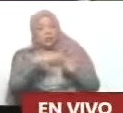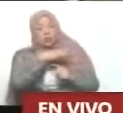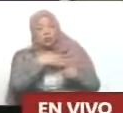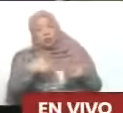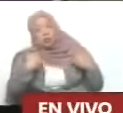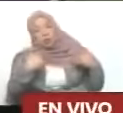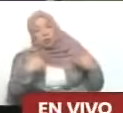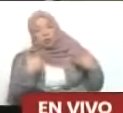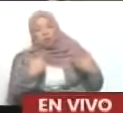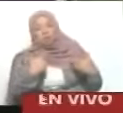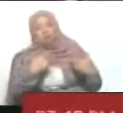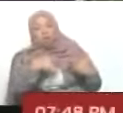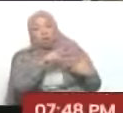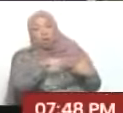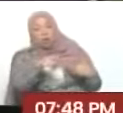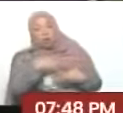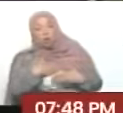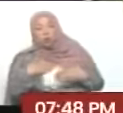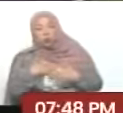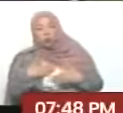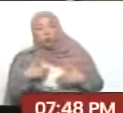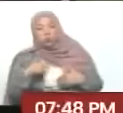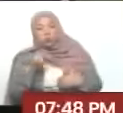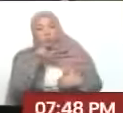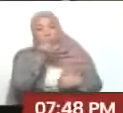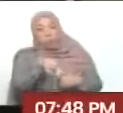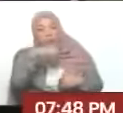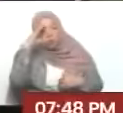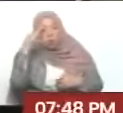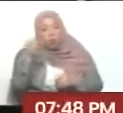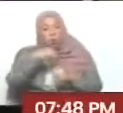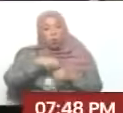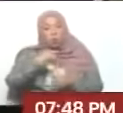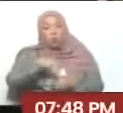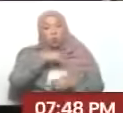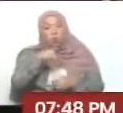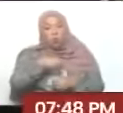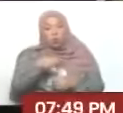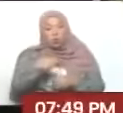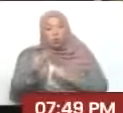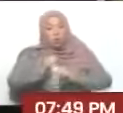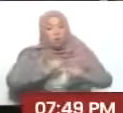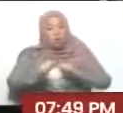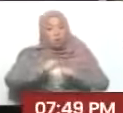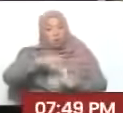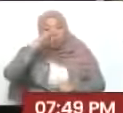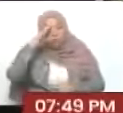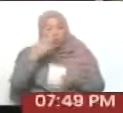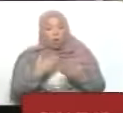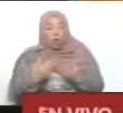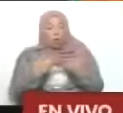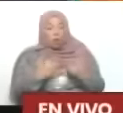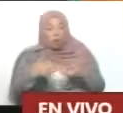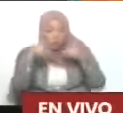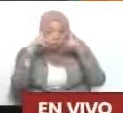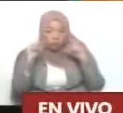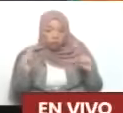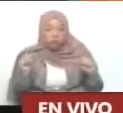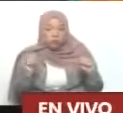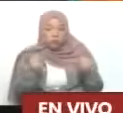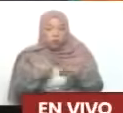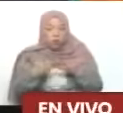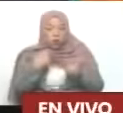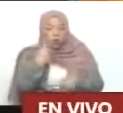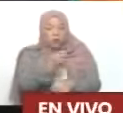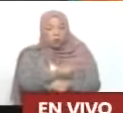Porque lo que estamos diciendo a la gente es tenéis que militar en el partido. Tenéis que militar en los movimientos. Tenéis que estudiar. Tenéis que estar en las